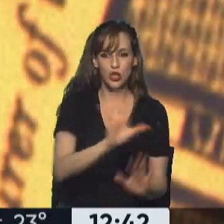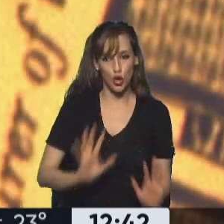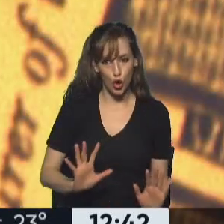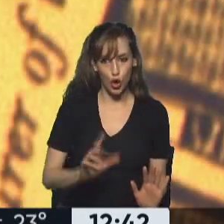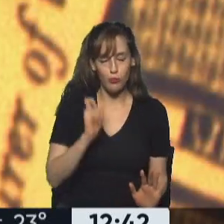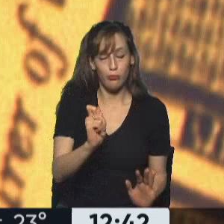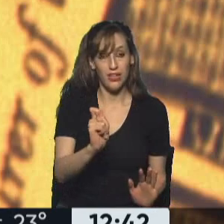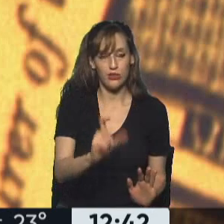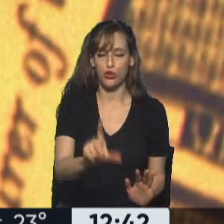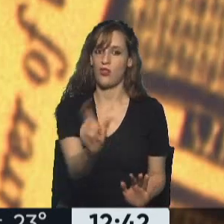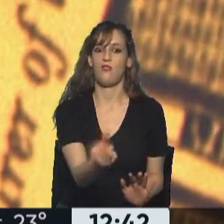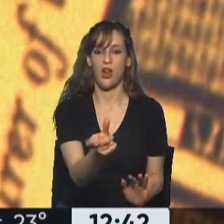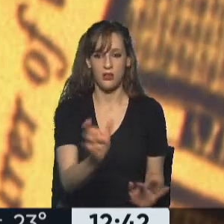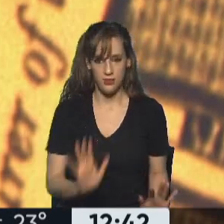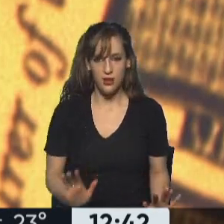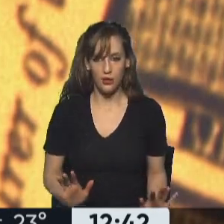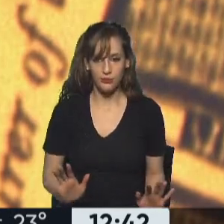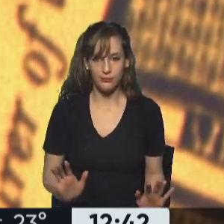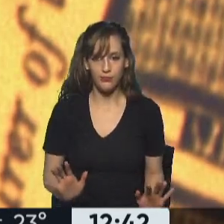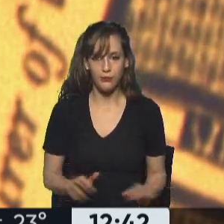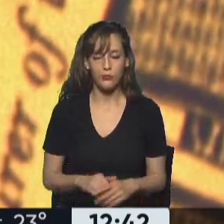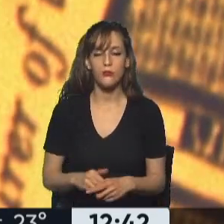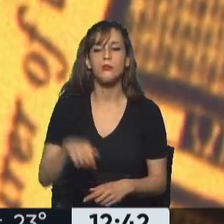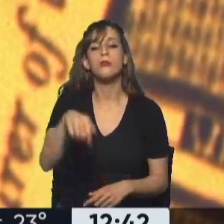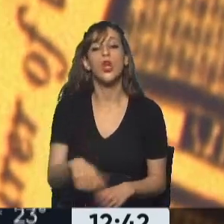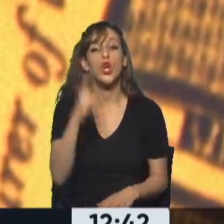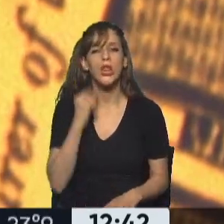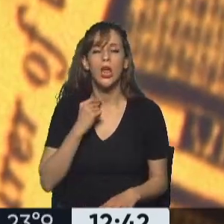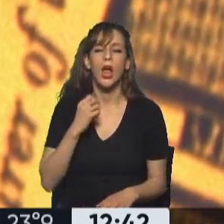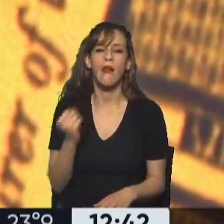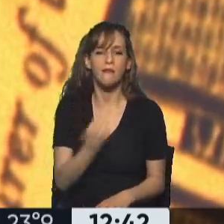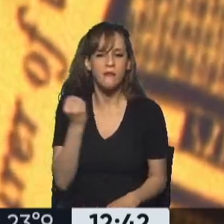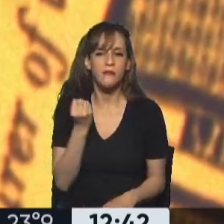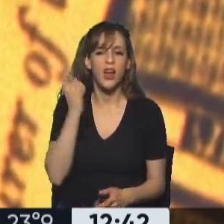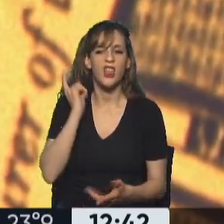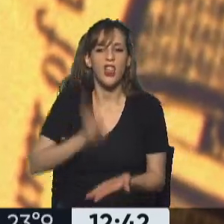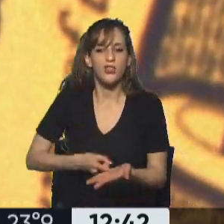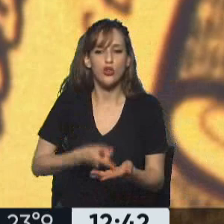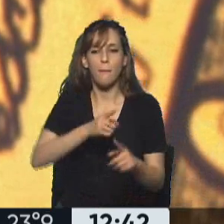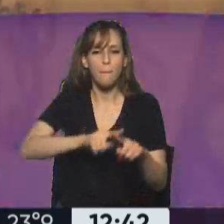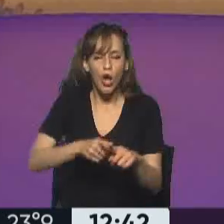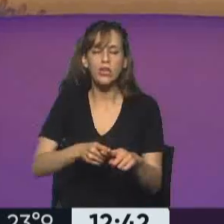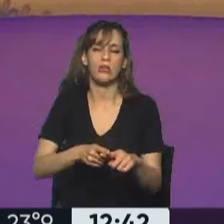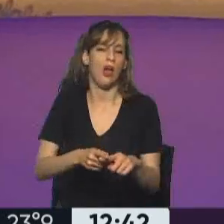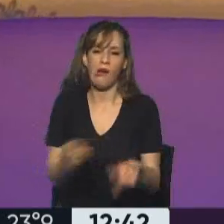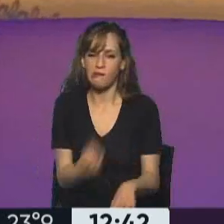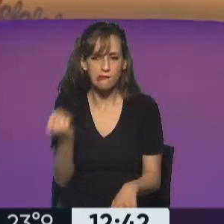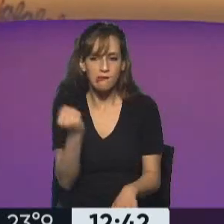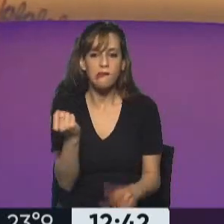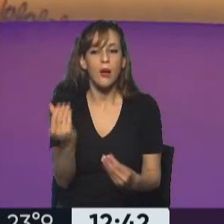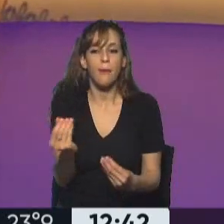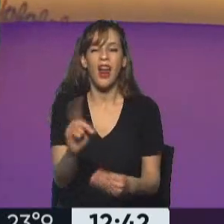hay una enorme cantidad de políticas que están interviniendo para que esta brecha no sea mayor bien en una economía en donde